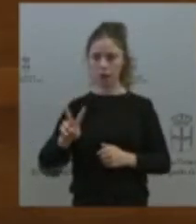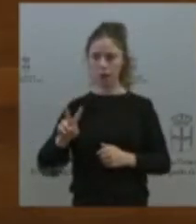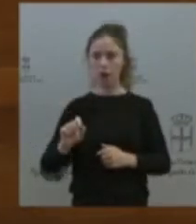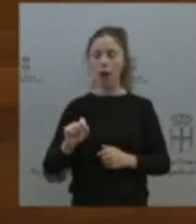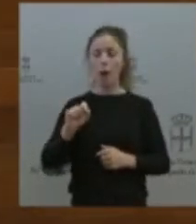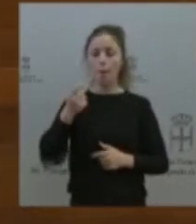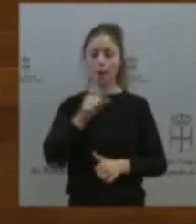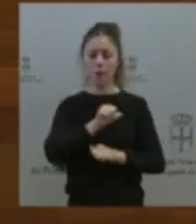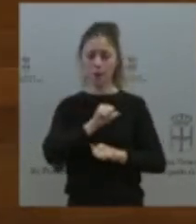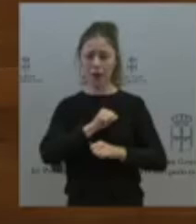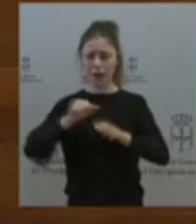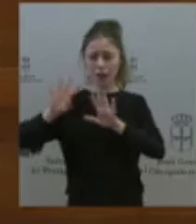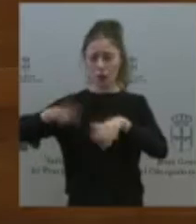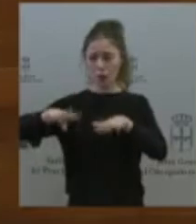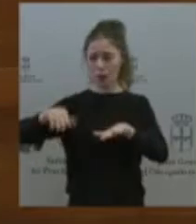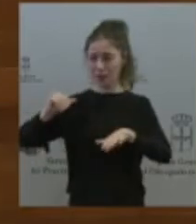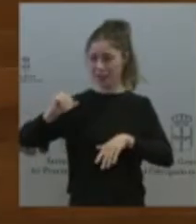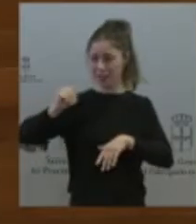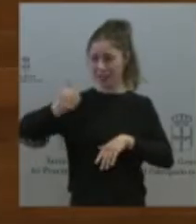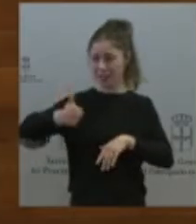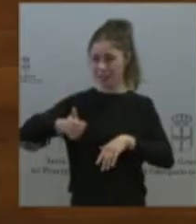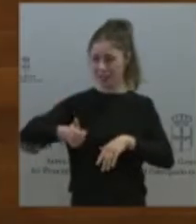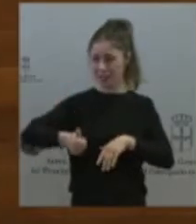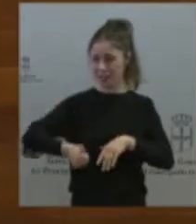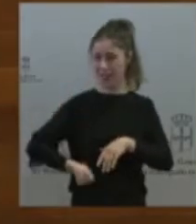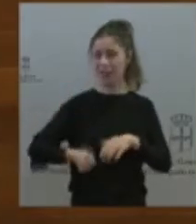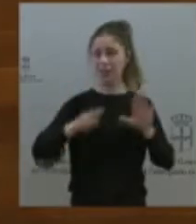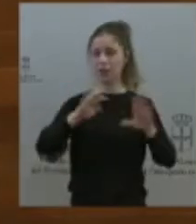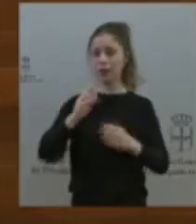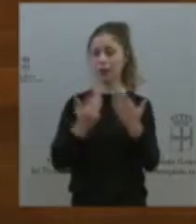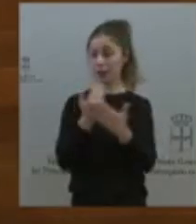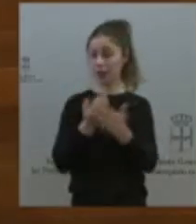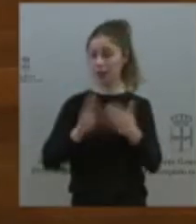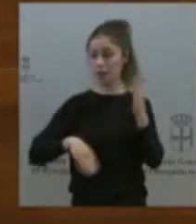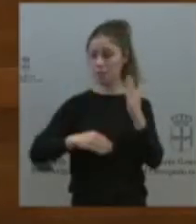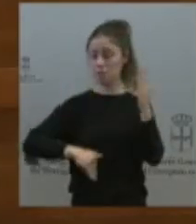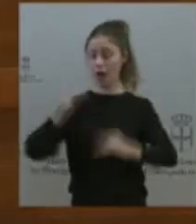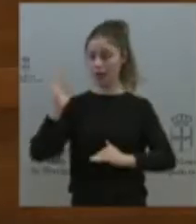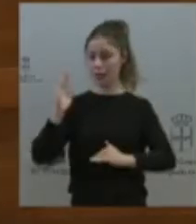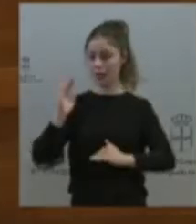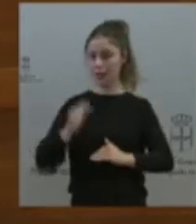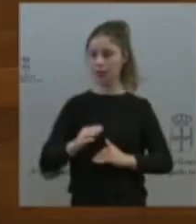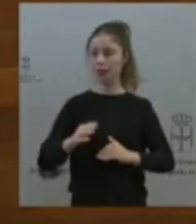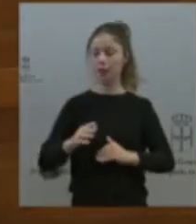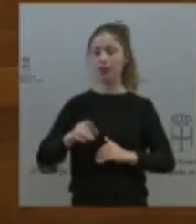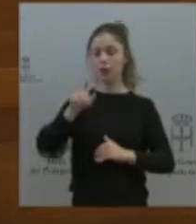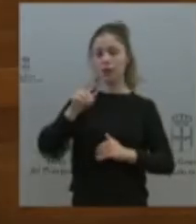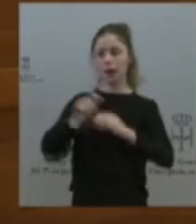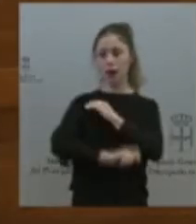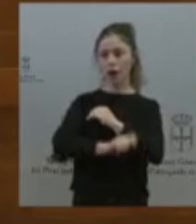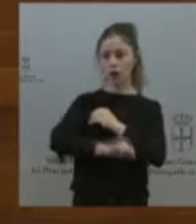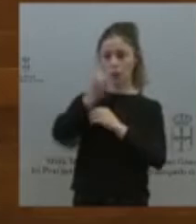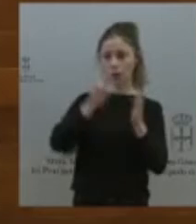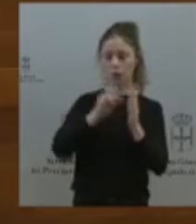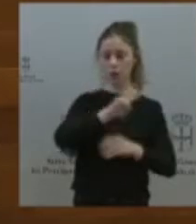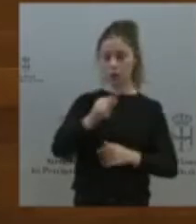cierto, supera los 90 días. ¿Y esto qué es? Mire, 10 de agosto de 2021, me cuentan. Mi madre va a urgencias del centro de salud porque está